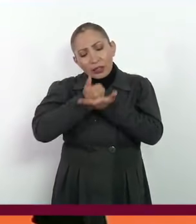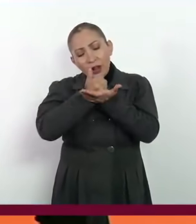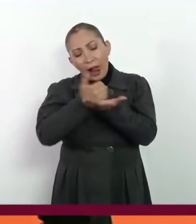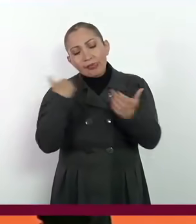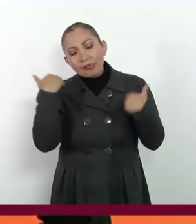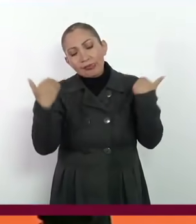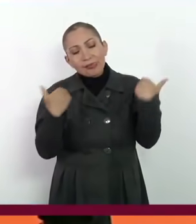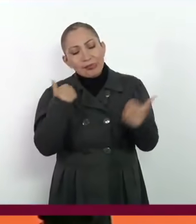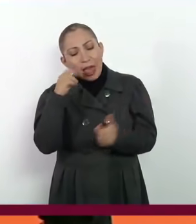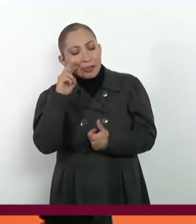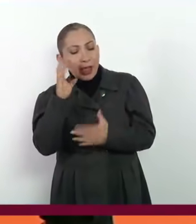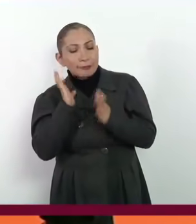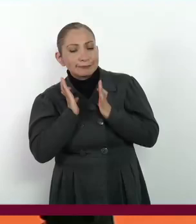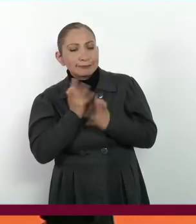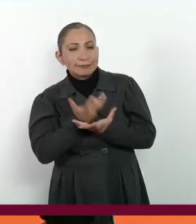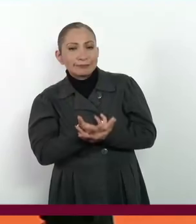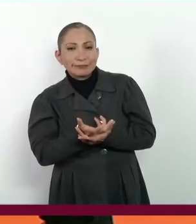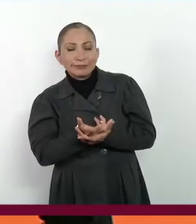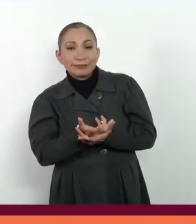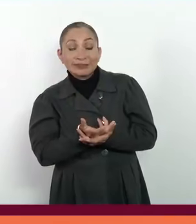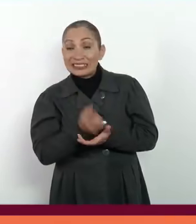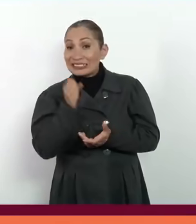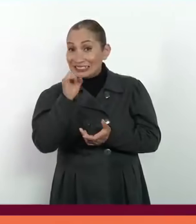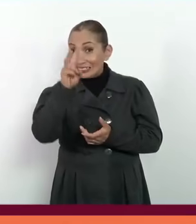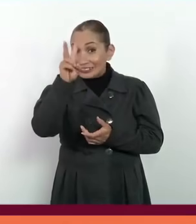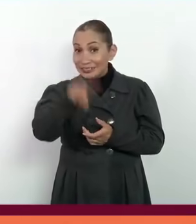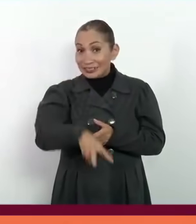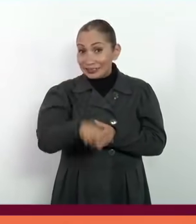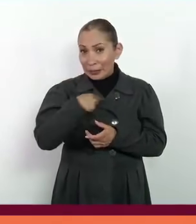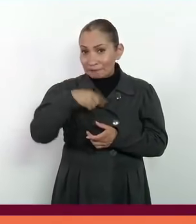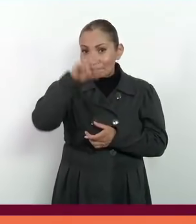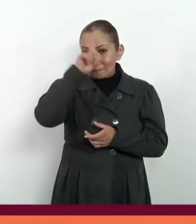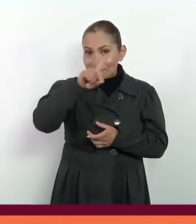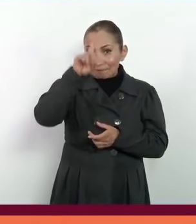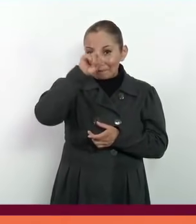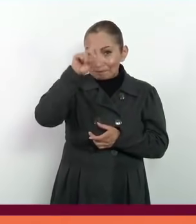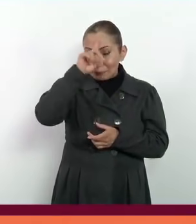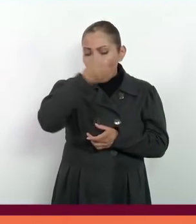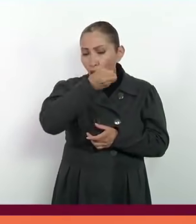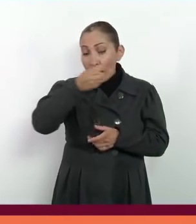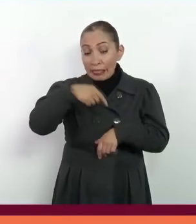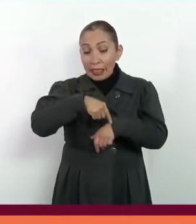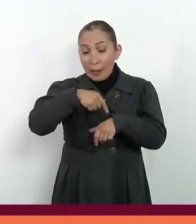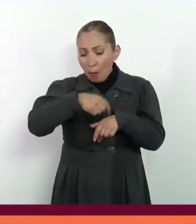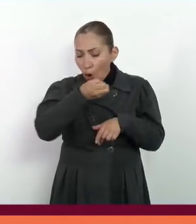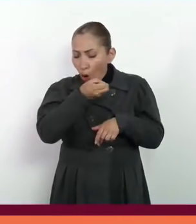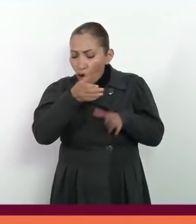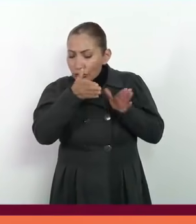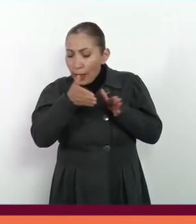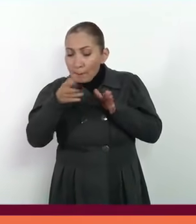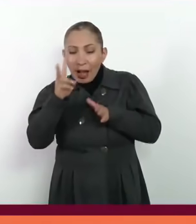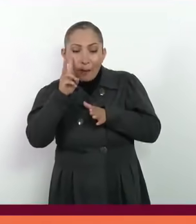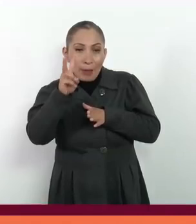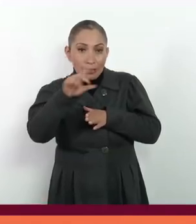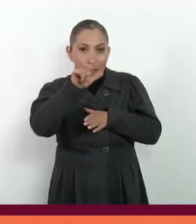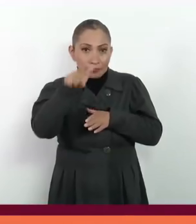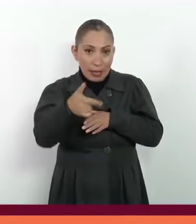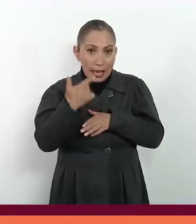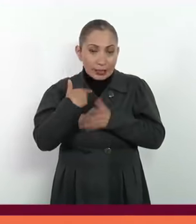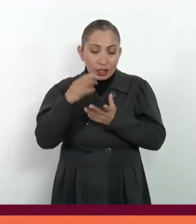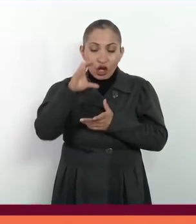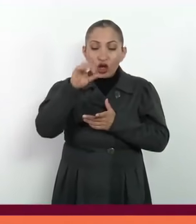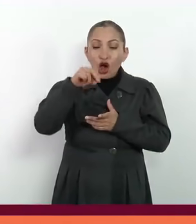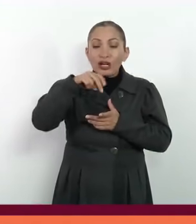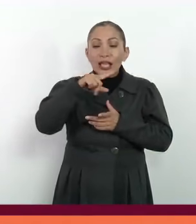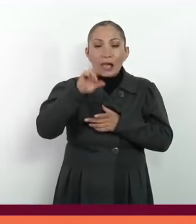puede ayudar a entretenerse y relajarse. Así es. Les recomendamos organizar su tiempo para que puedan consultar las